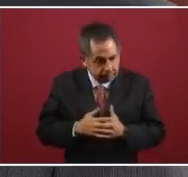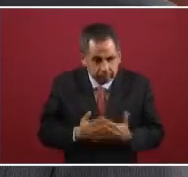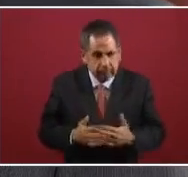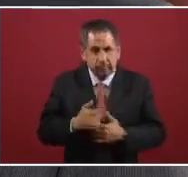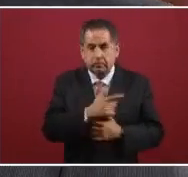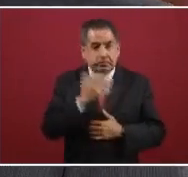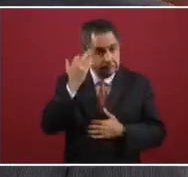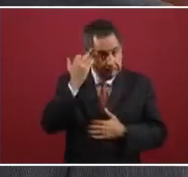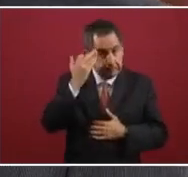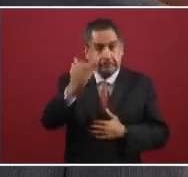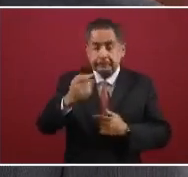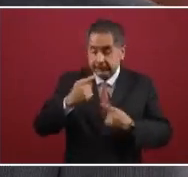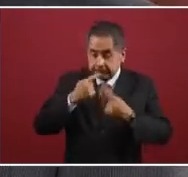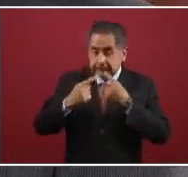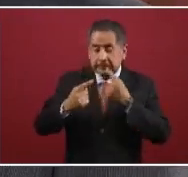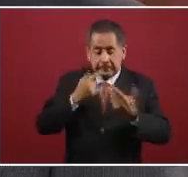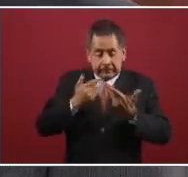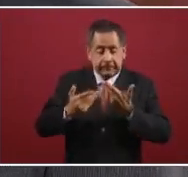llevó tiempo,